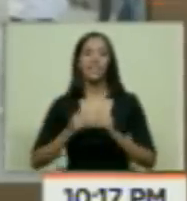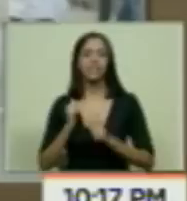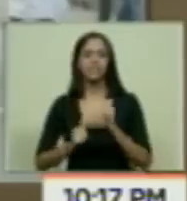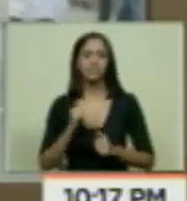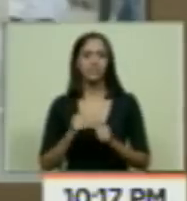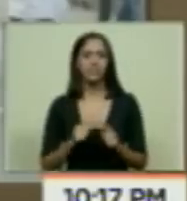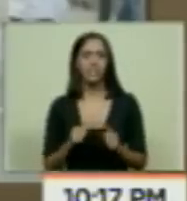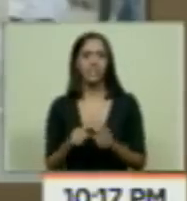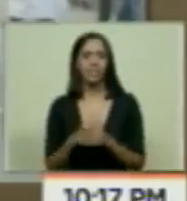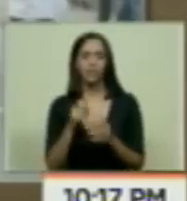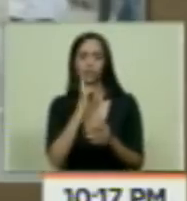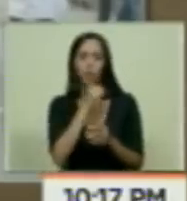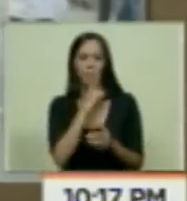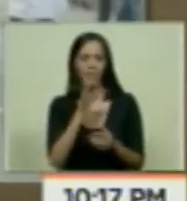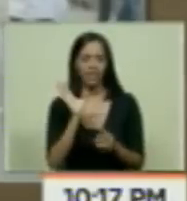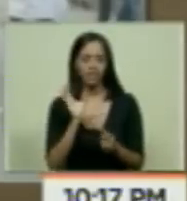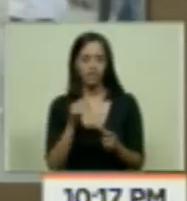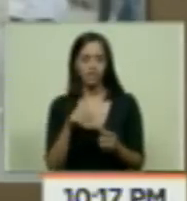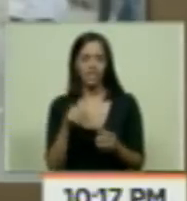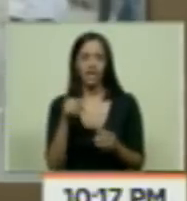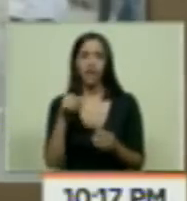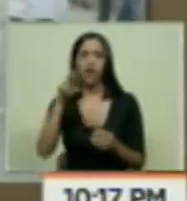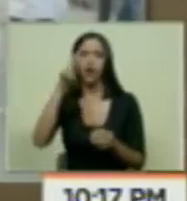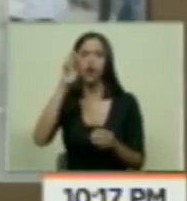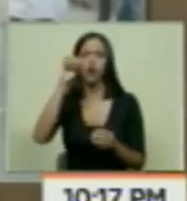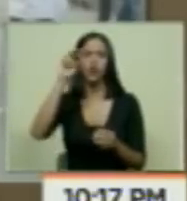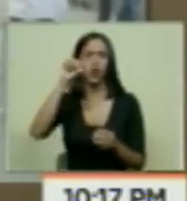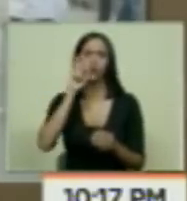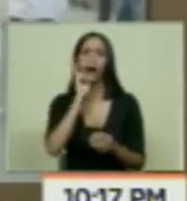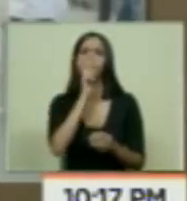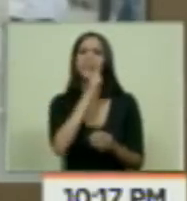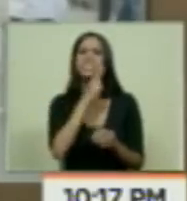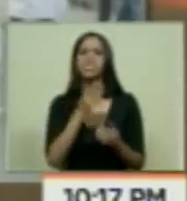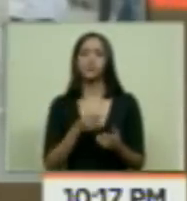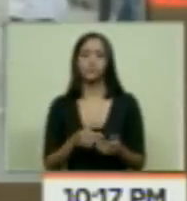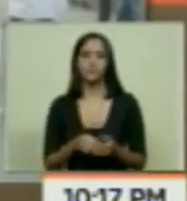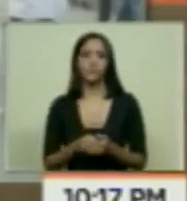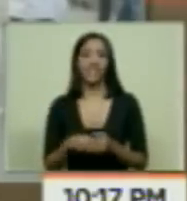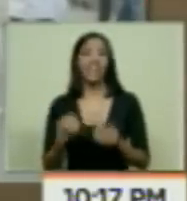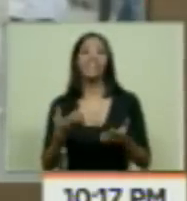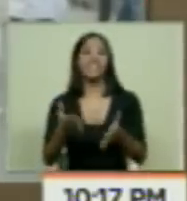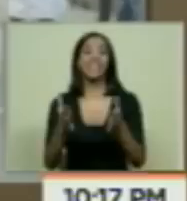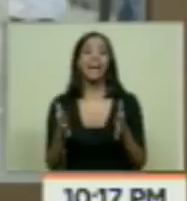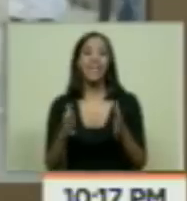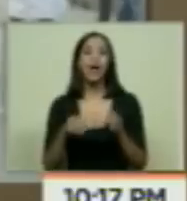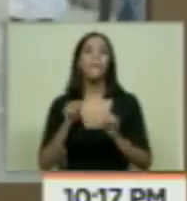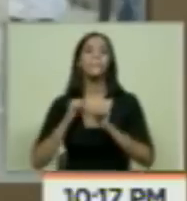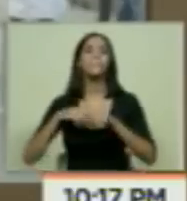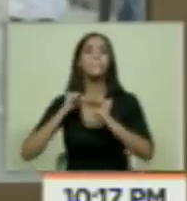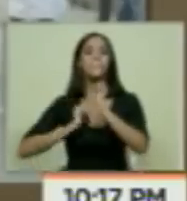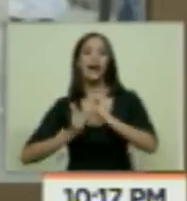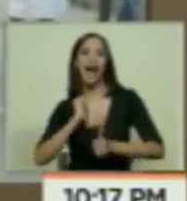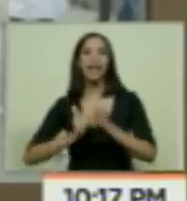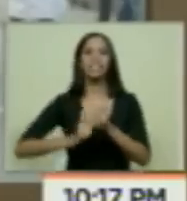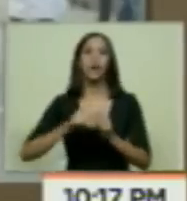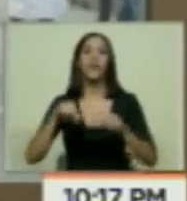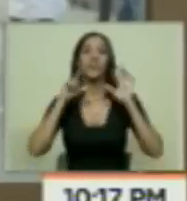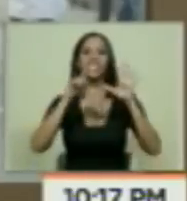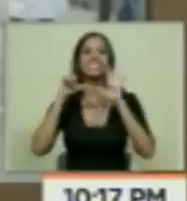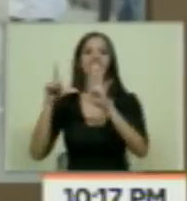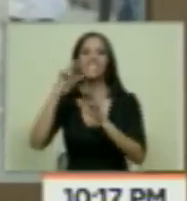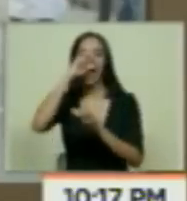Gana, tiene otro nombre, creo que es apellido Ron, algo así. Ajá. Keniano gana maratón por los 77 años de Acción